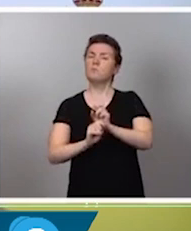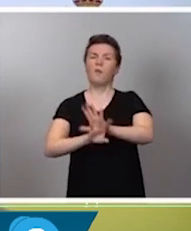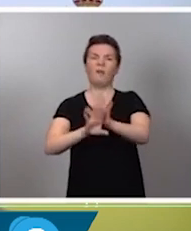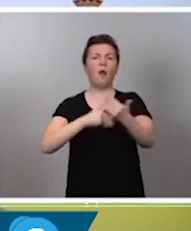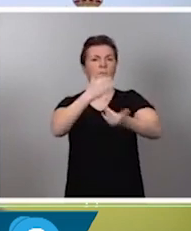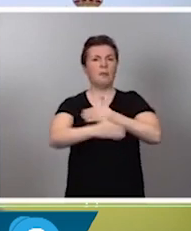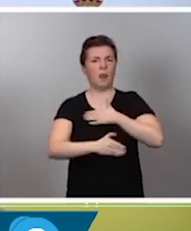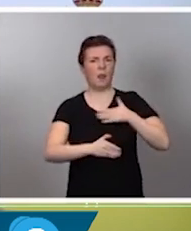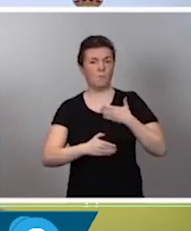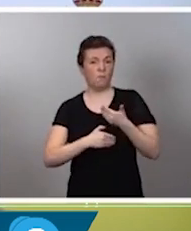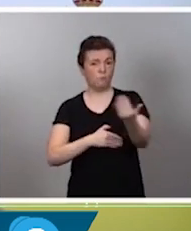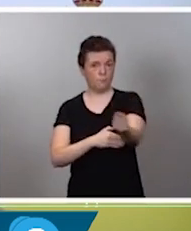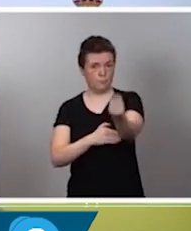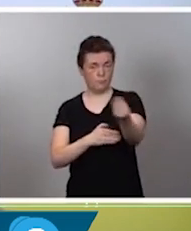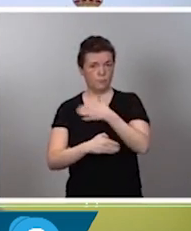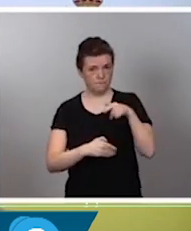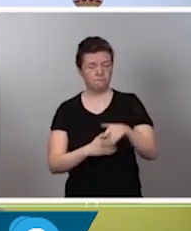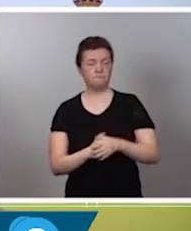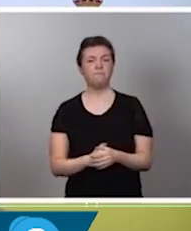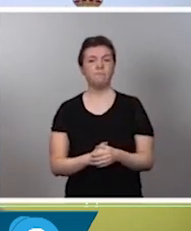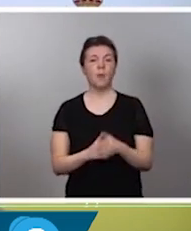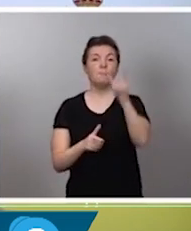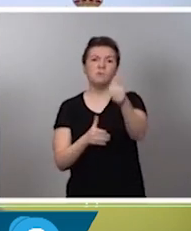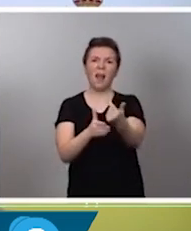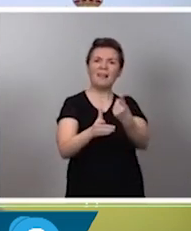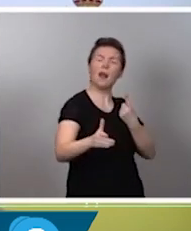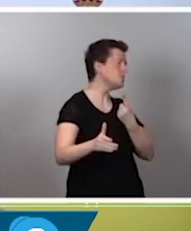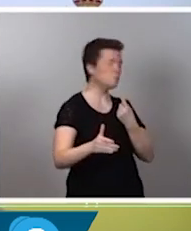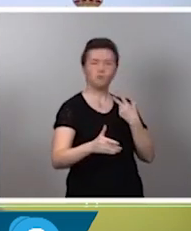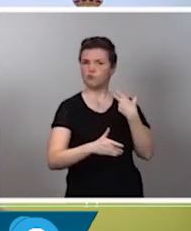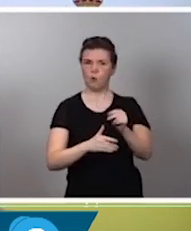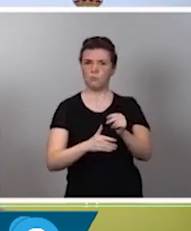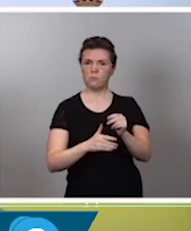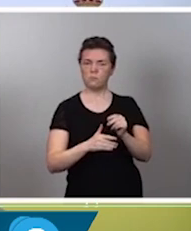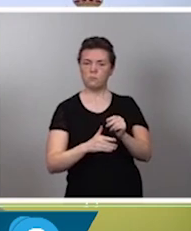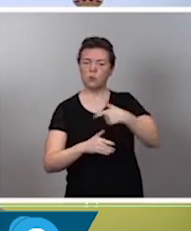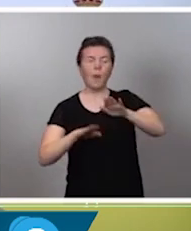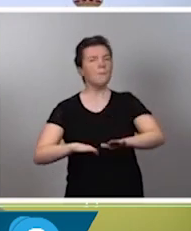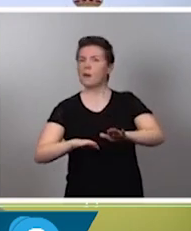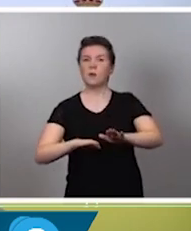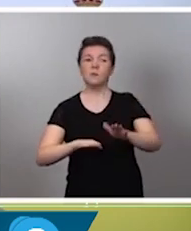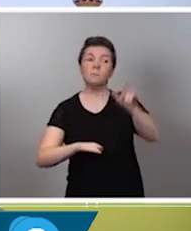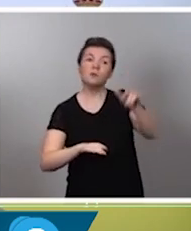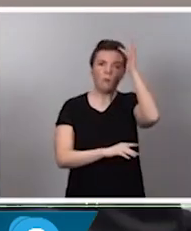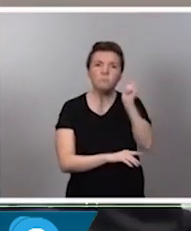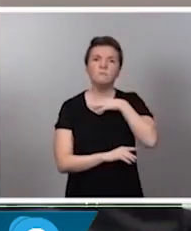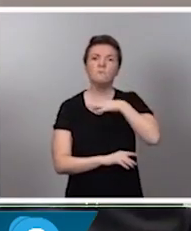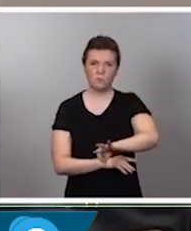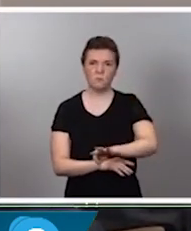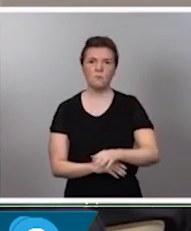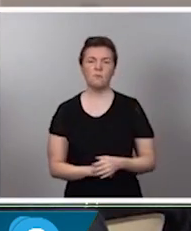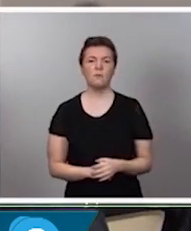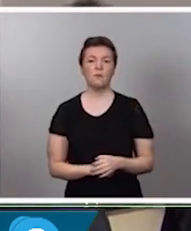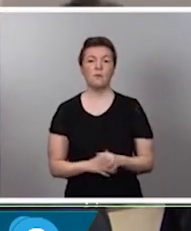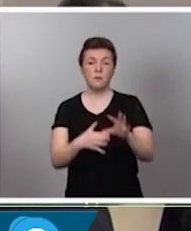PIB. El PIB rebota un 2,8%, pero eso con un aumento de la deuda del